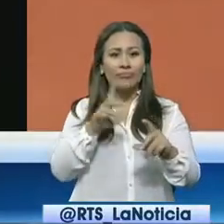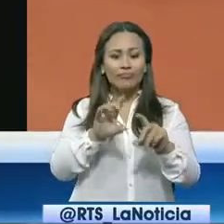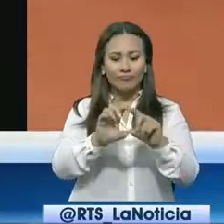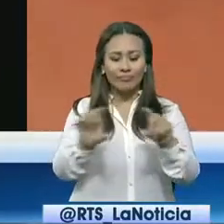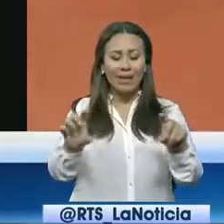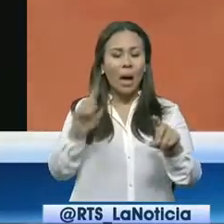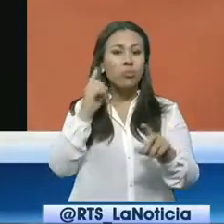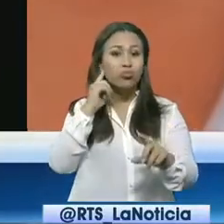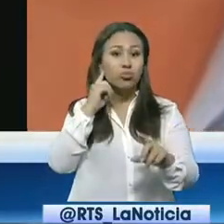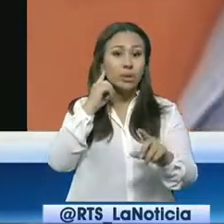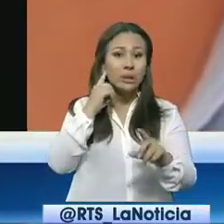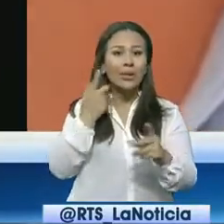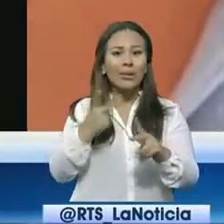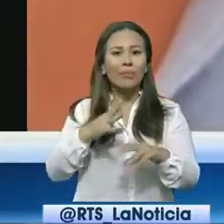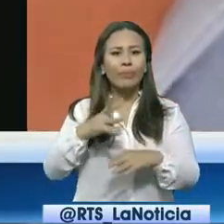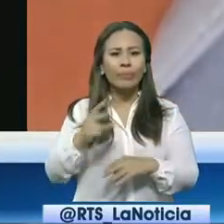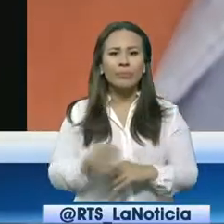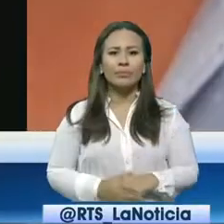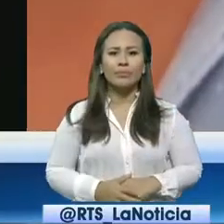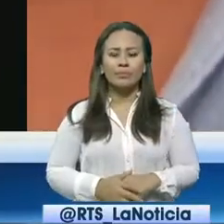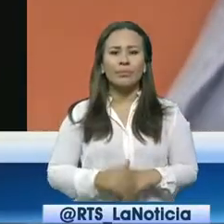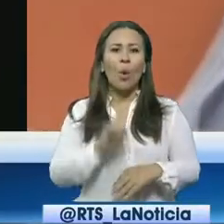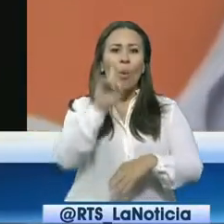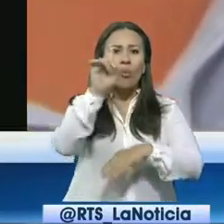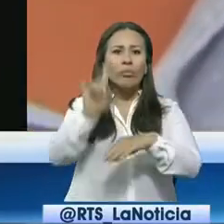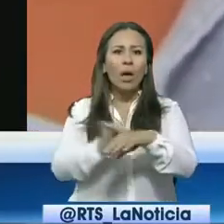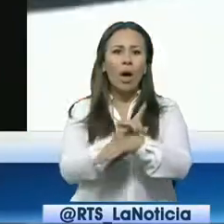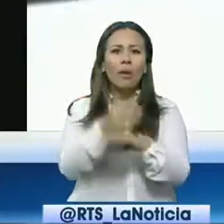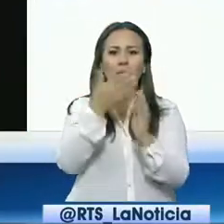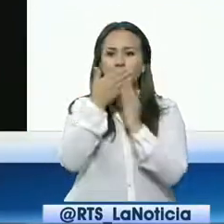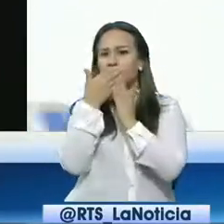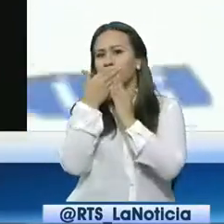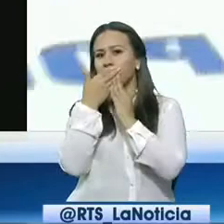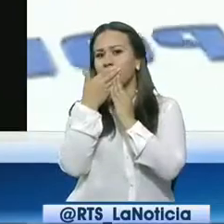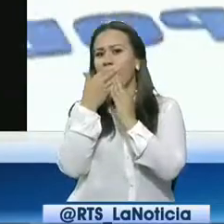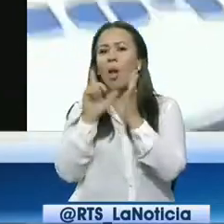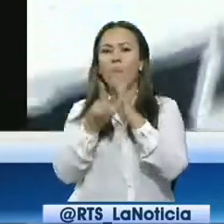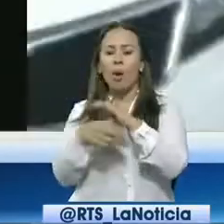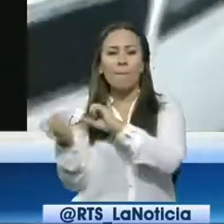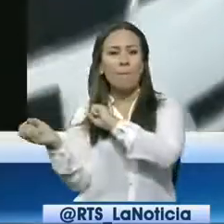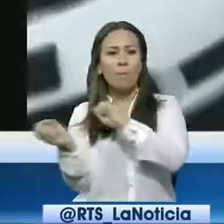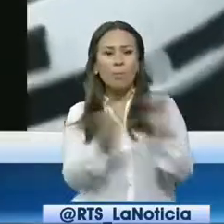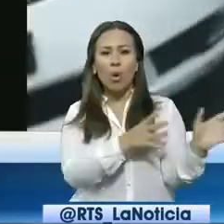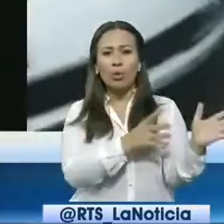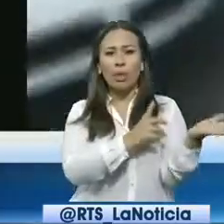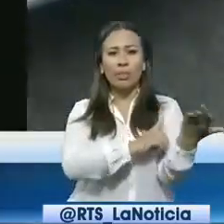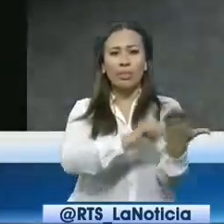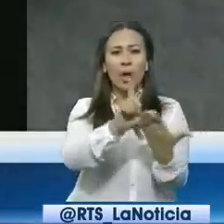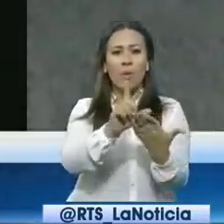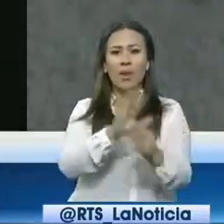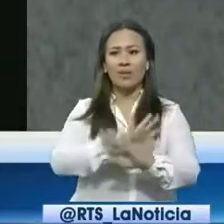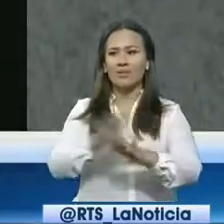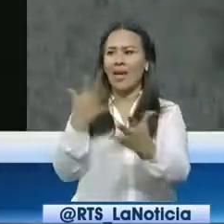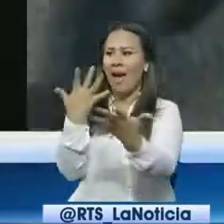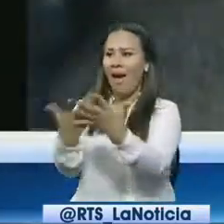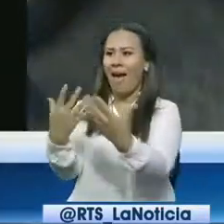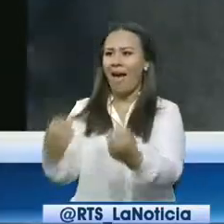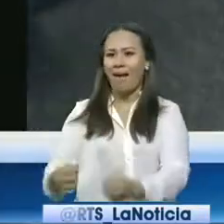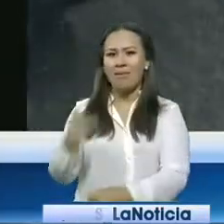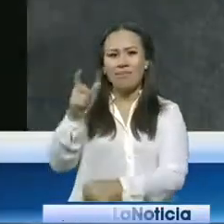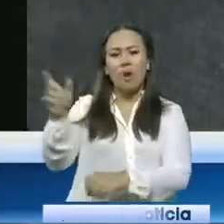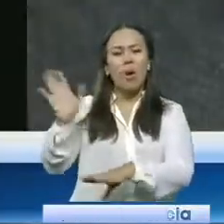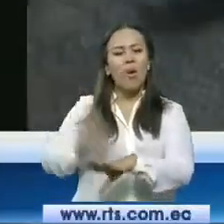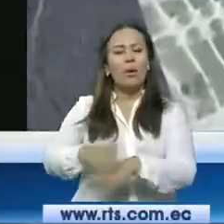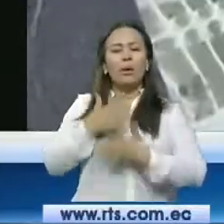hora y luego me habrán botado por la vía doble. Se alegra por un lado por la aprehensión de esos sujetos peligrosos y por el